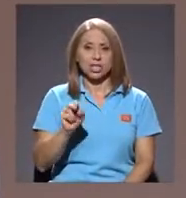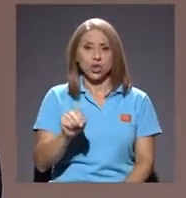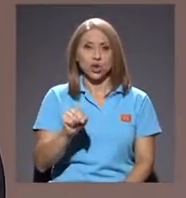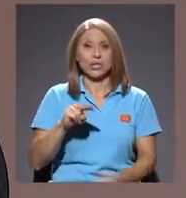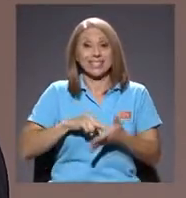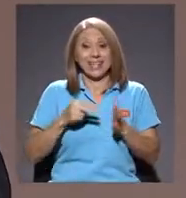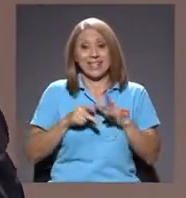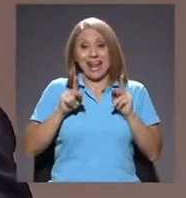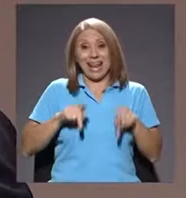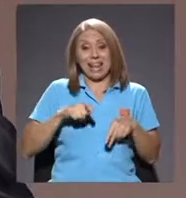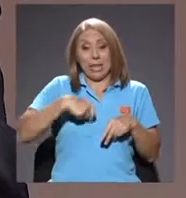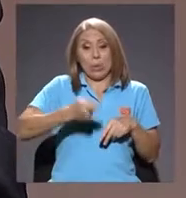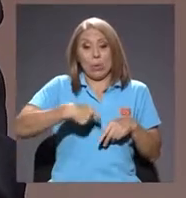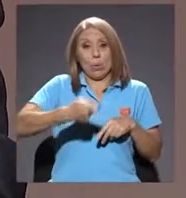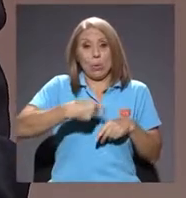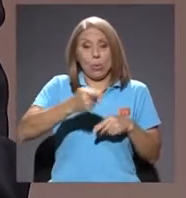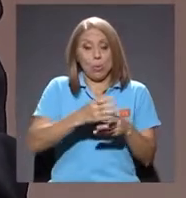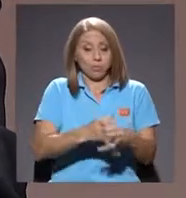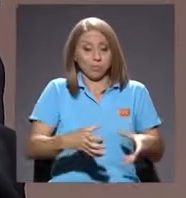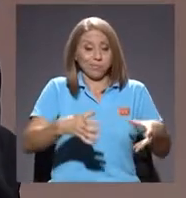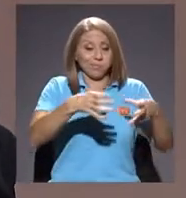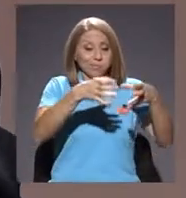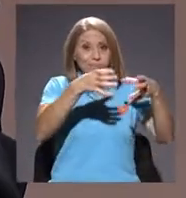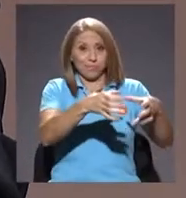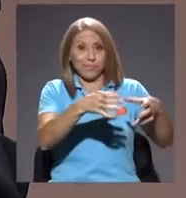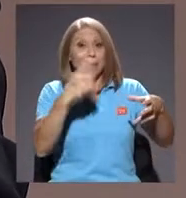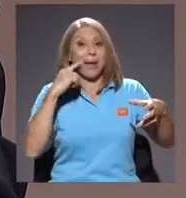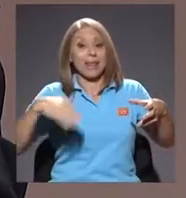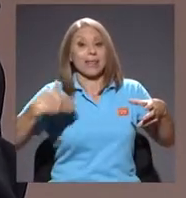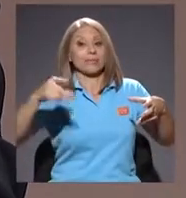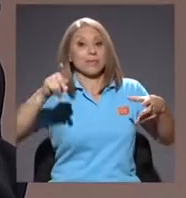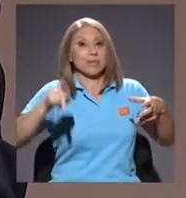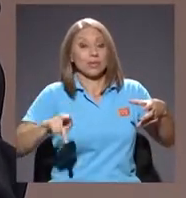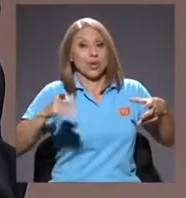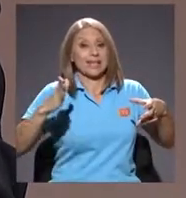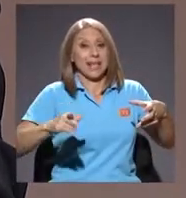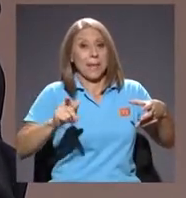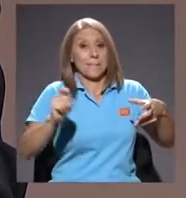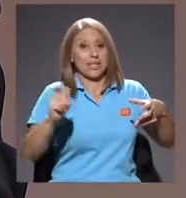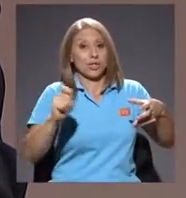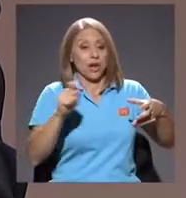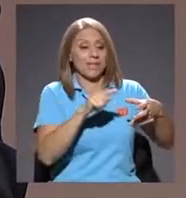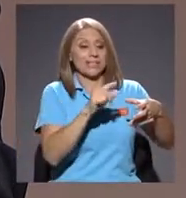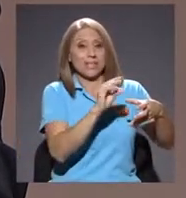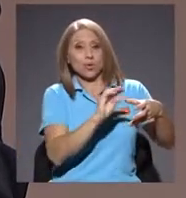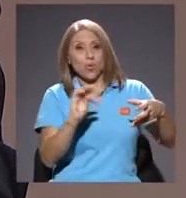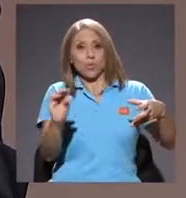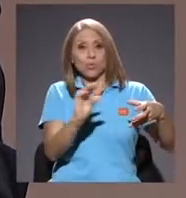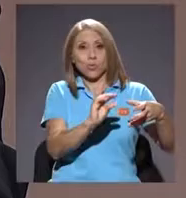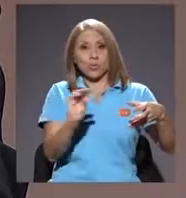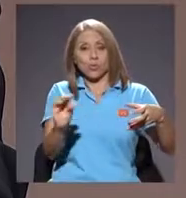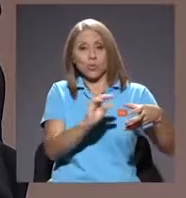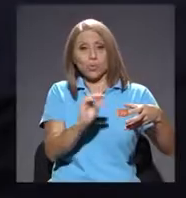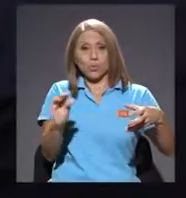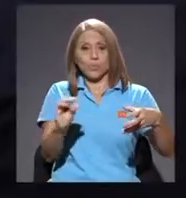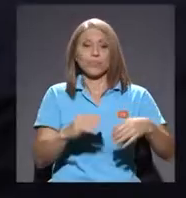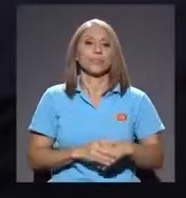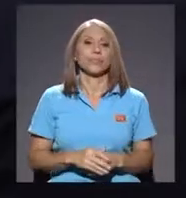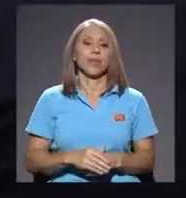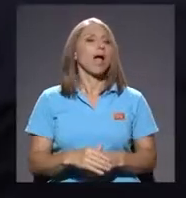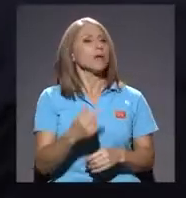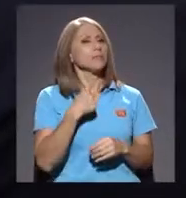luego para pagarle las pensiones a los que se mencionaban y luego don miguel ángel de gm dar una